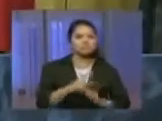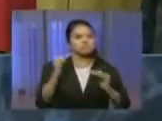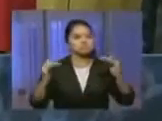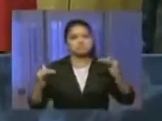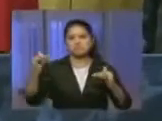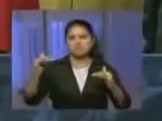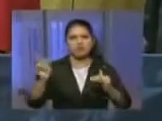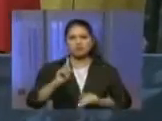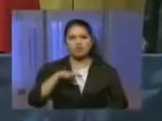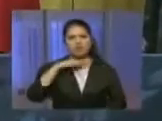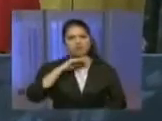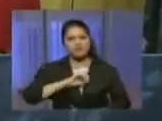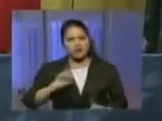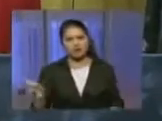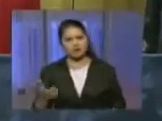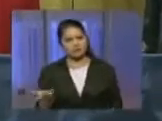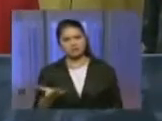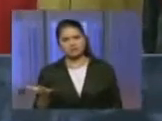no